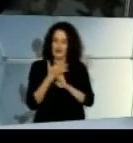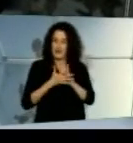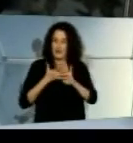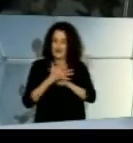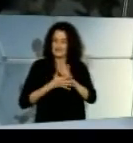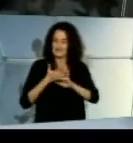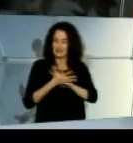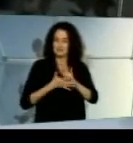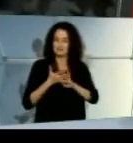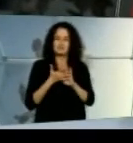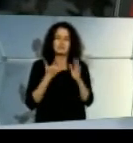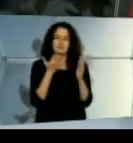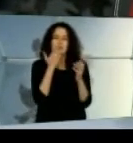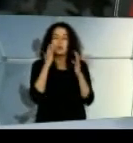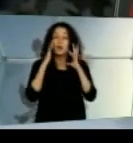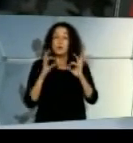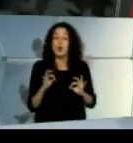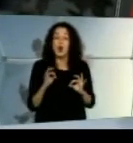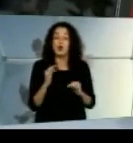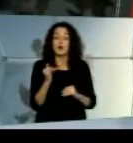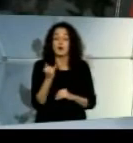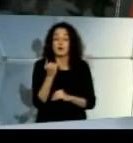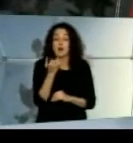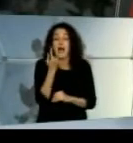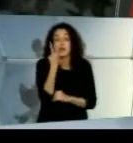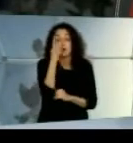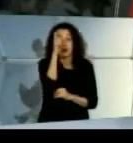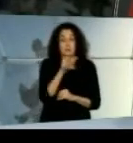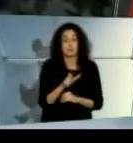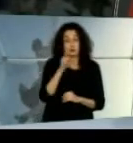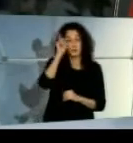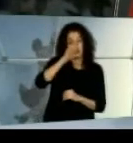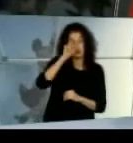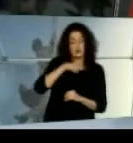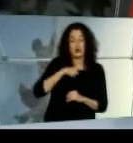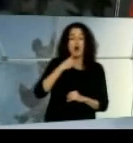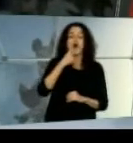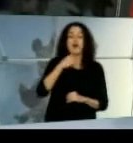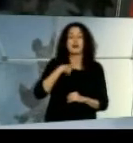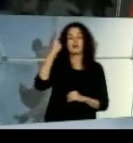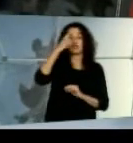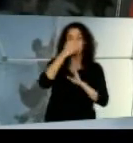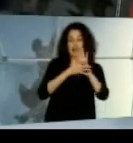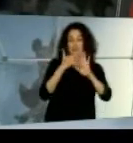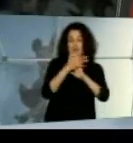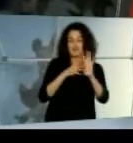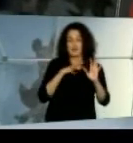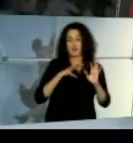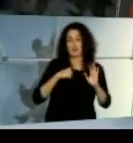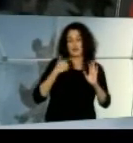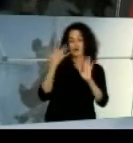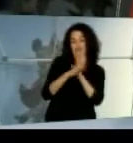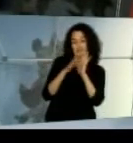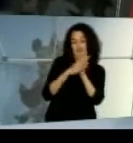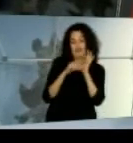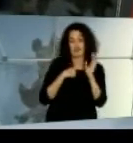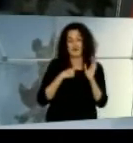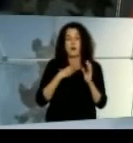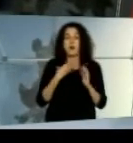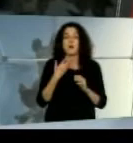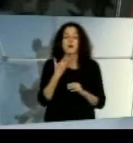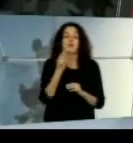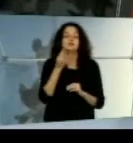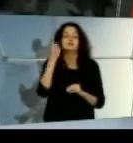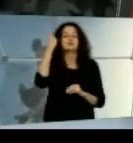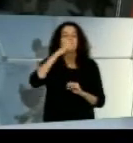signos. Lo lógico es que, ya que hay un profesor, supiera yo también lengua de signos y pudiera explicar un poquito. Sé muy poquito, pero no